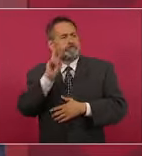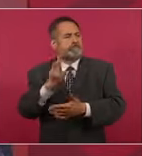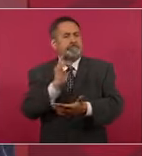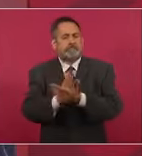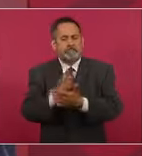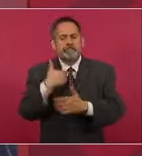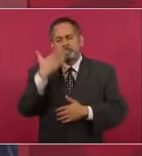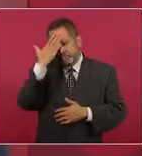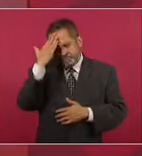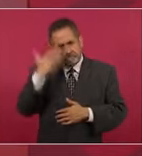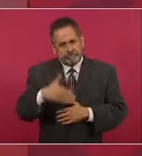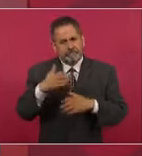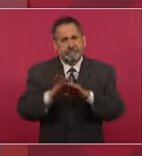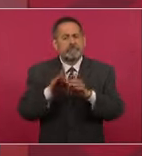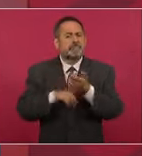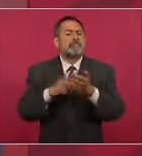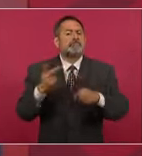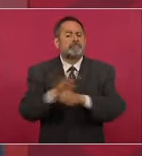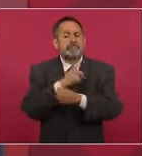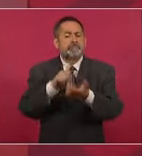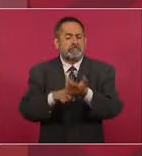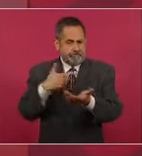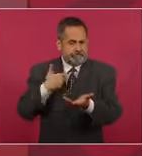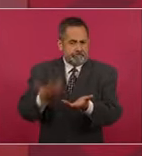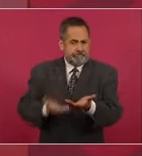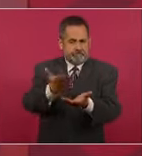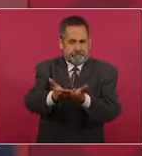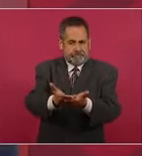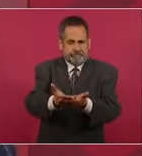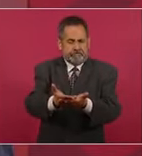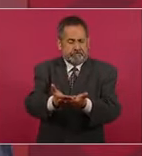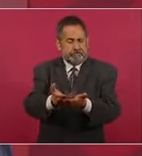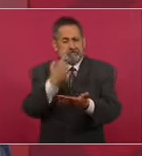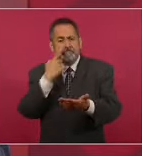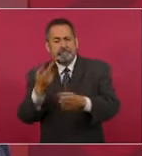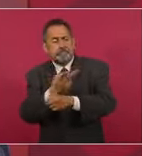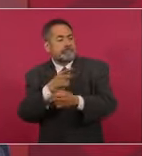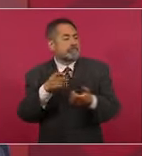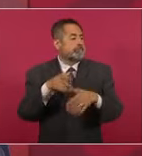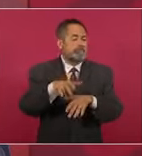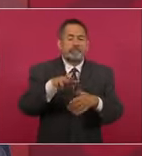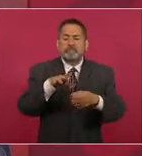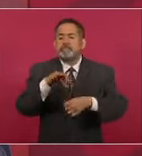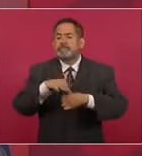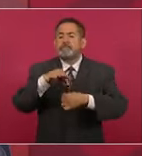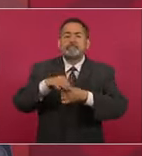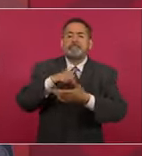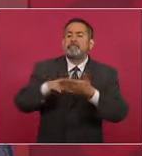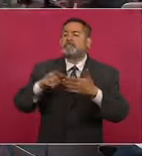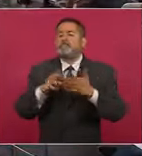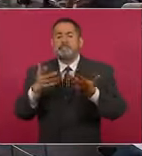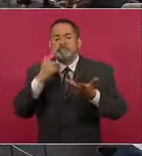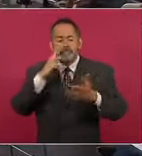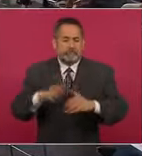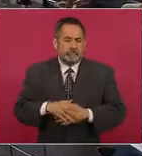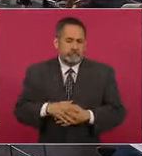de qué va a suceder en este terreno de la democracia. Eso es lo que